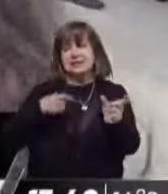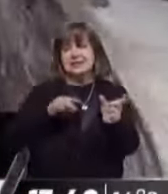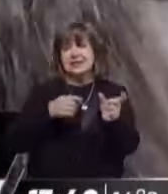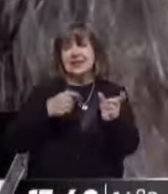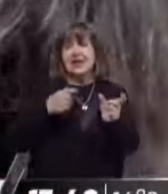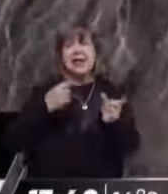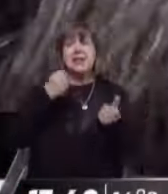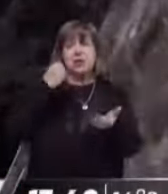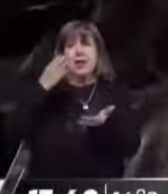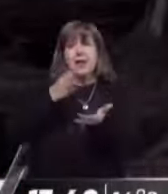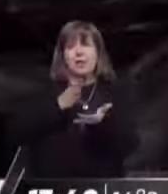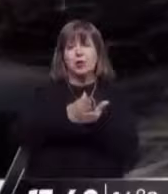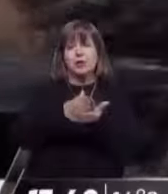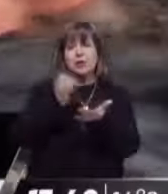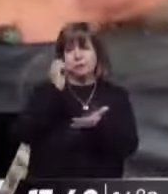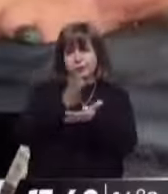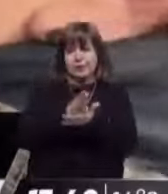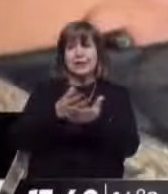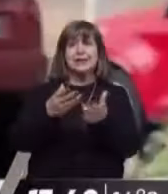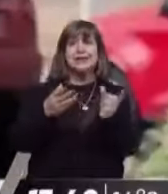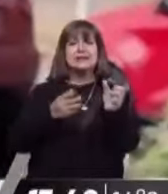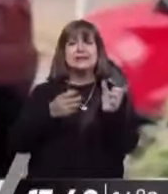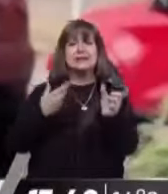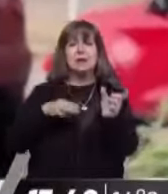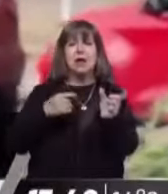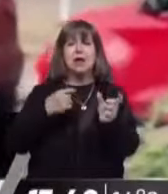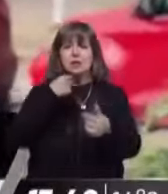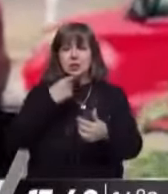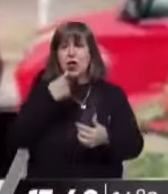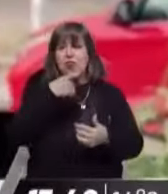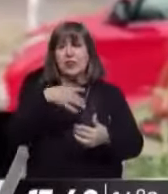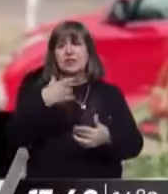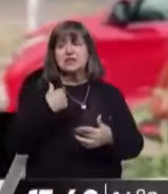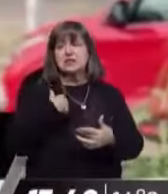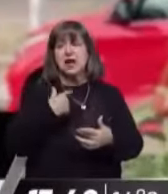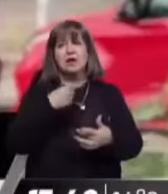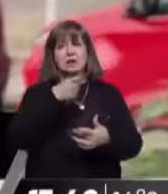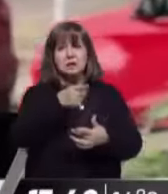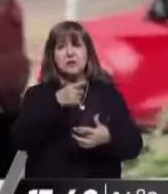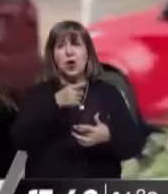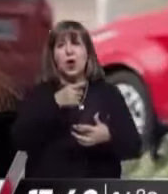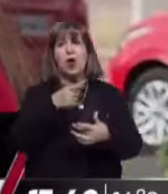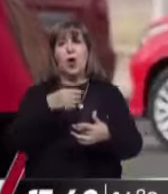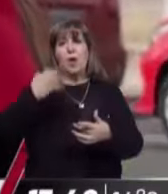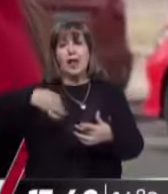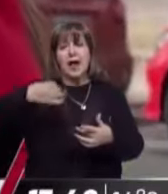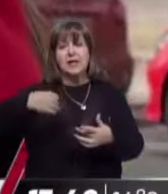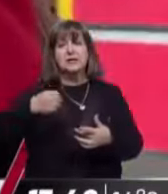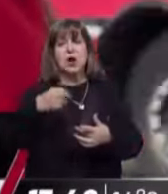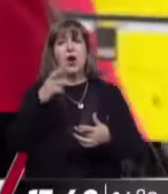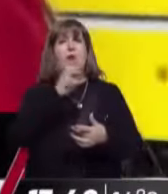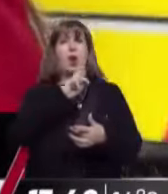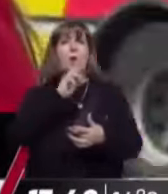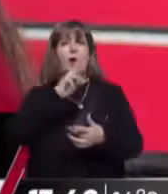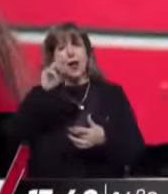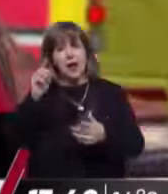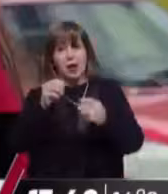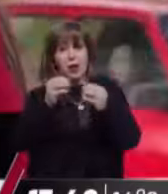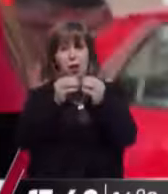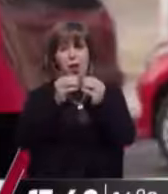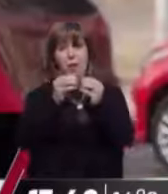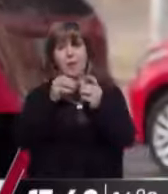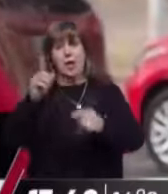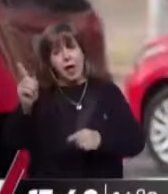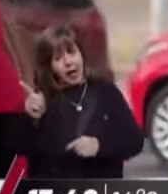obligué a empleadas municipales a acostarse con un funcionario y a grabarlo, como declaré hoy, con